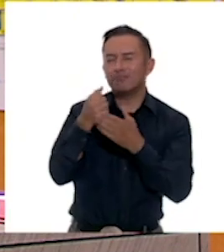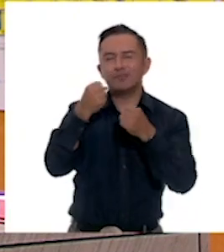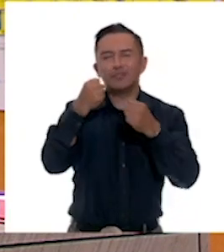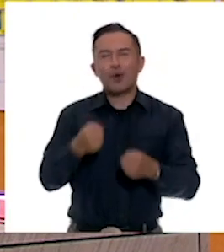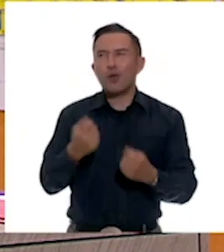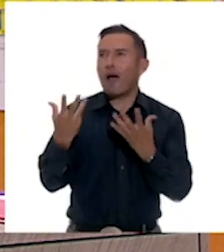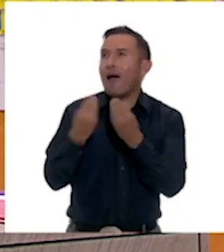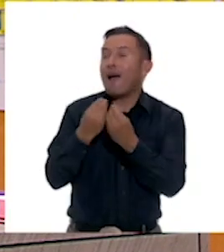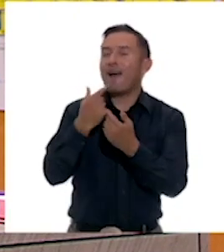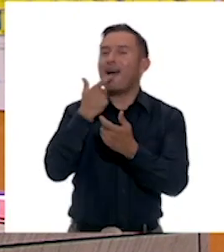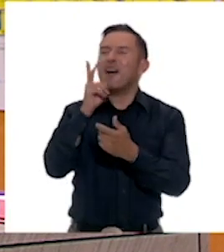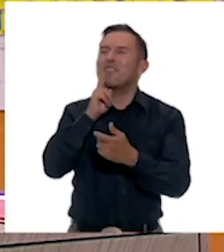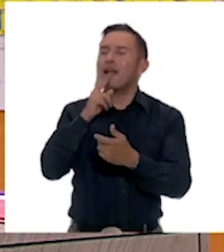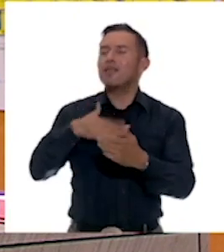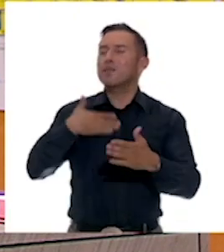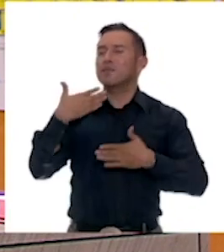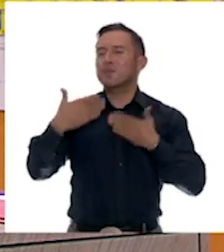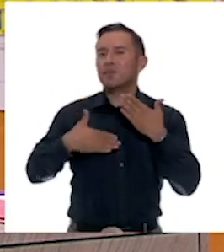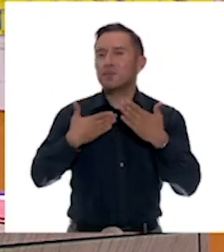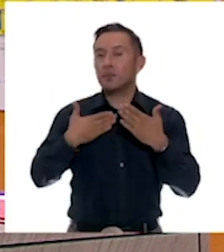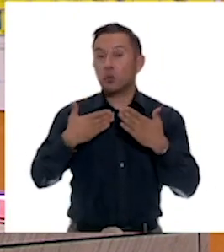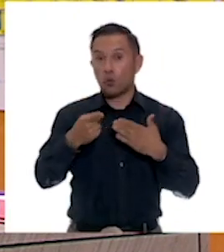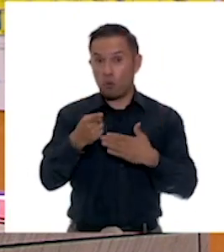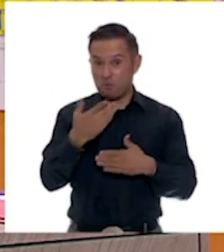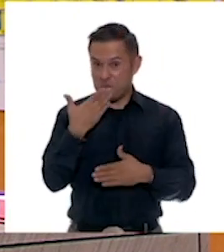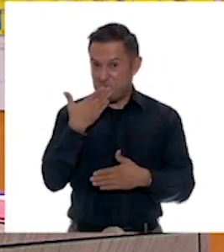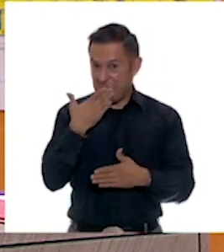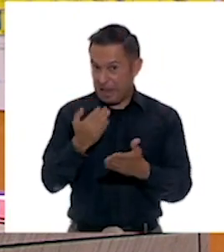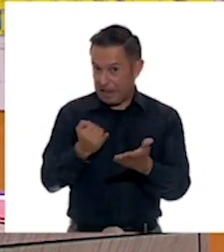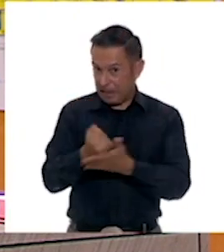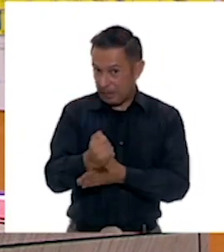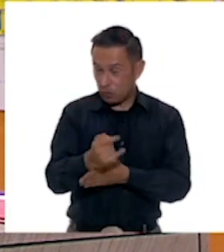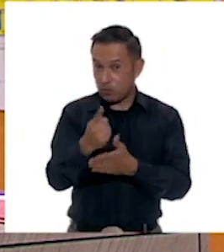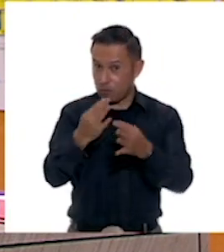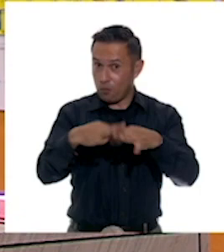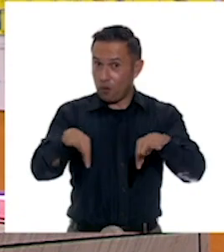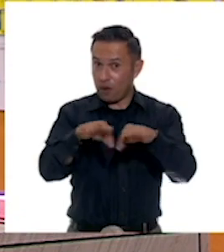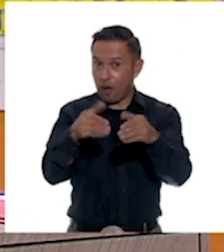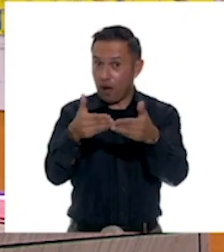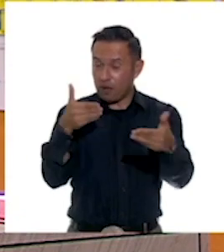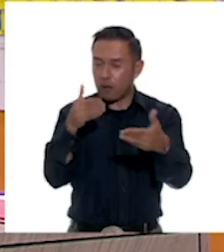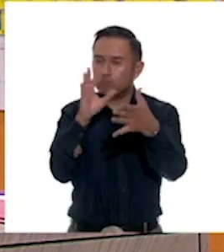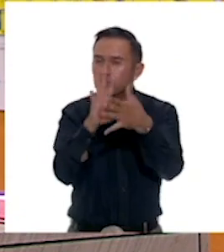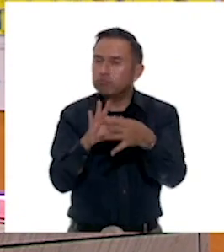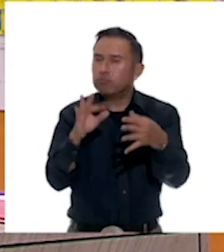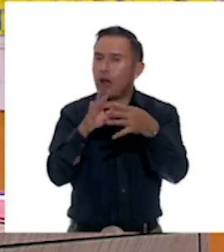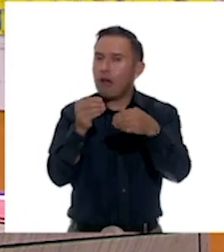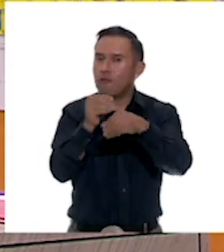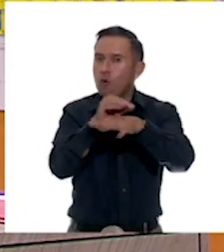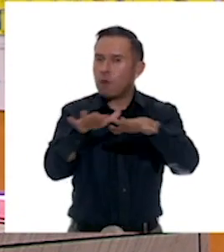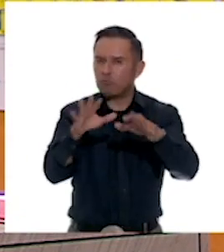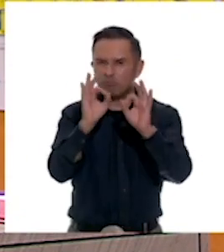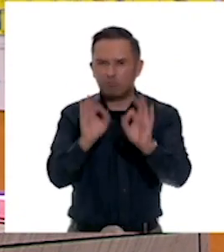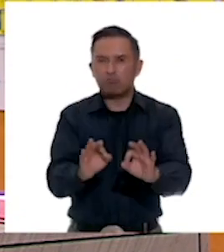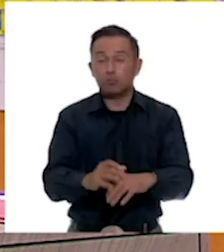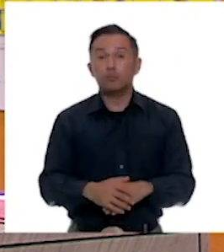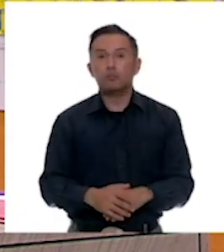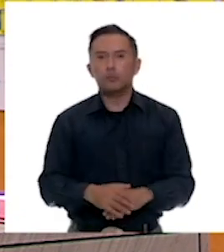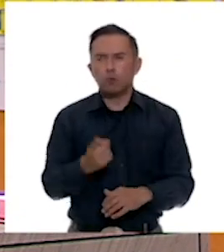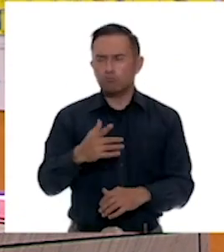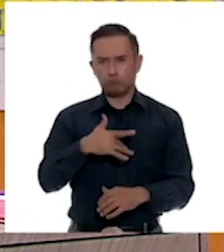tomar decisiones acertadas es importante estar informado. ¿Pero cómo puedo ser un consumidor